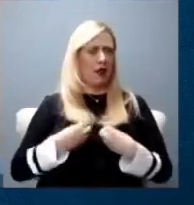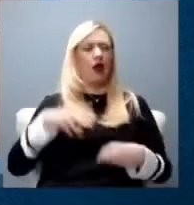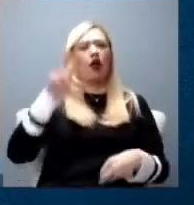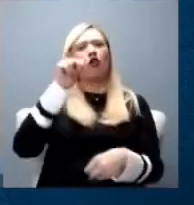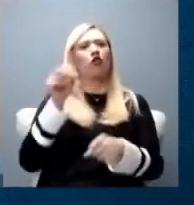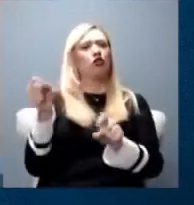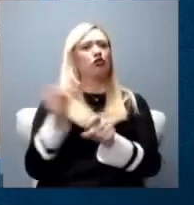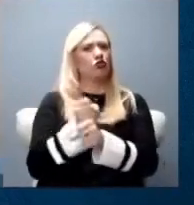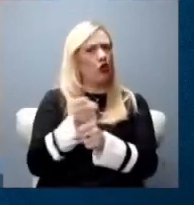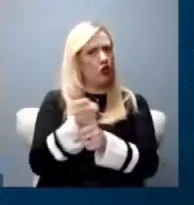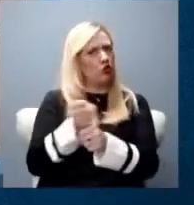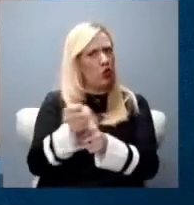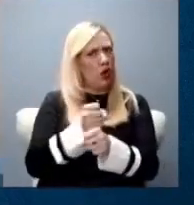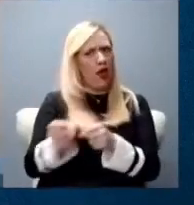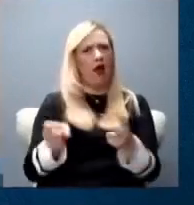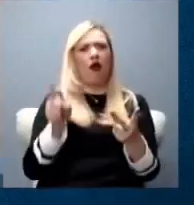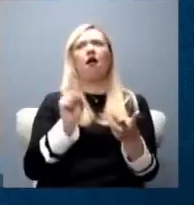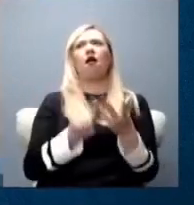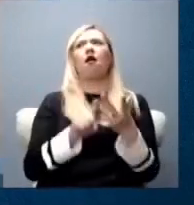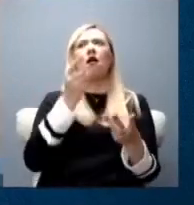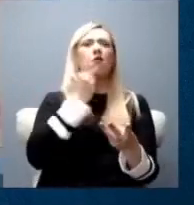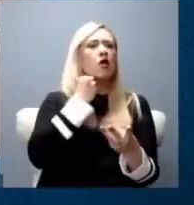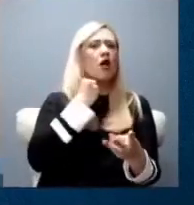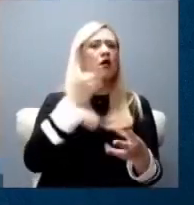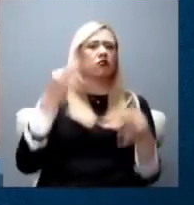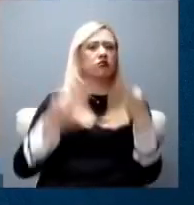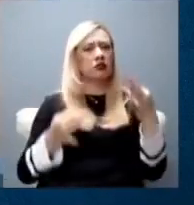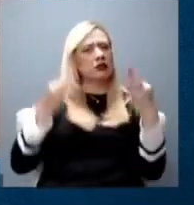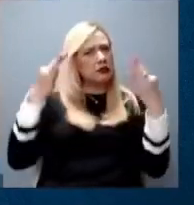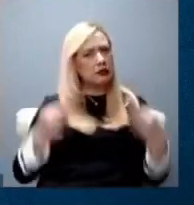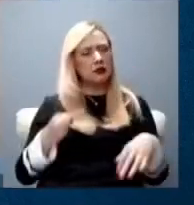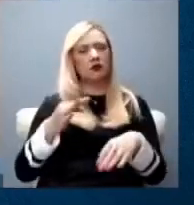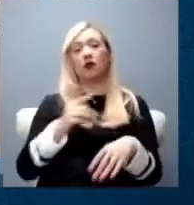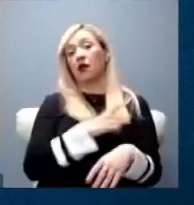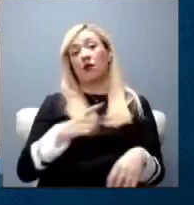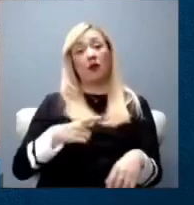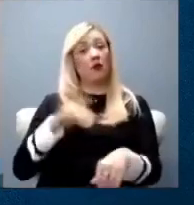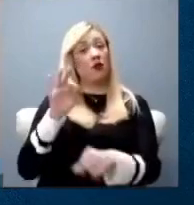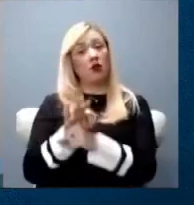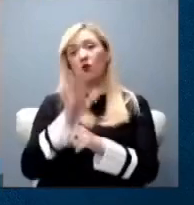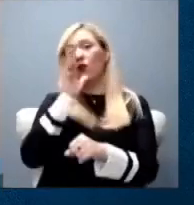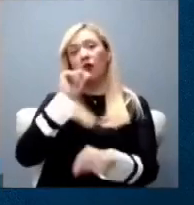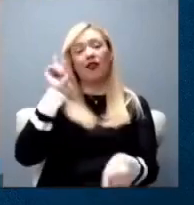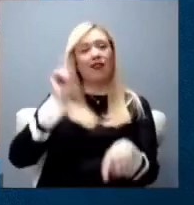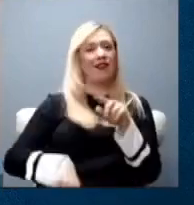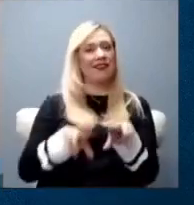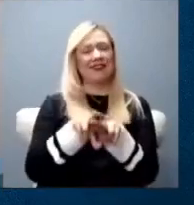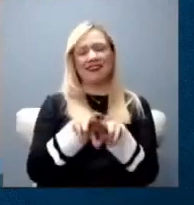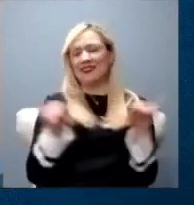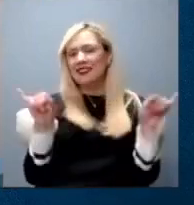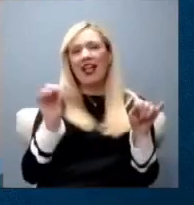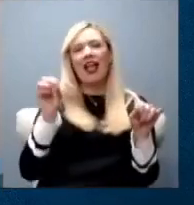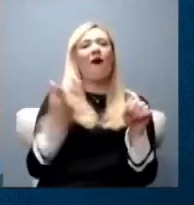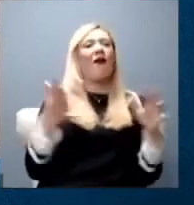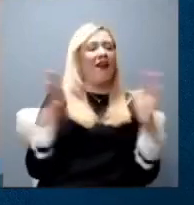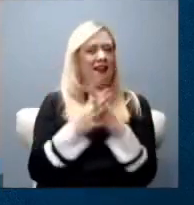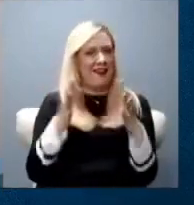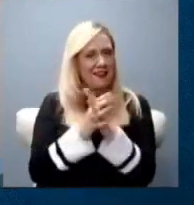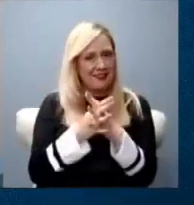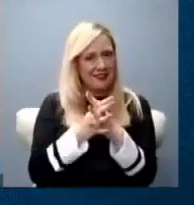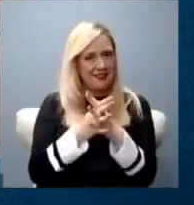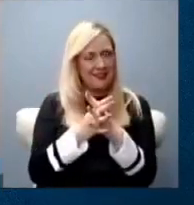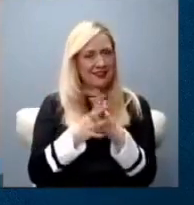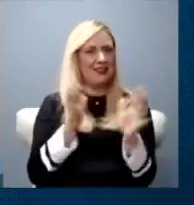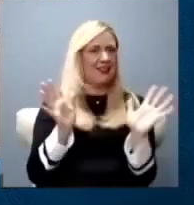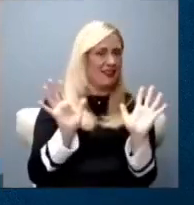las garantías judiciales. Esos son derechos humanos que tienen que protegerse, que no pueden suspenderse en ningún contexto. Claro está, en contextos de